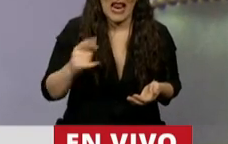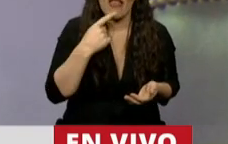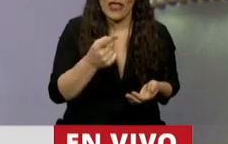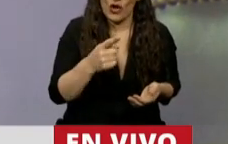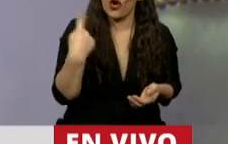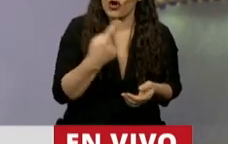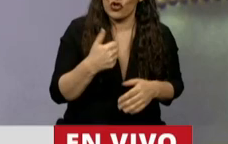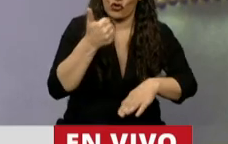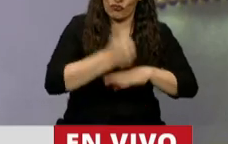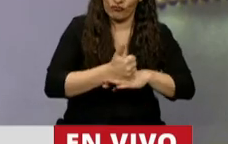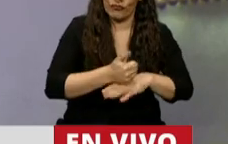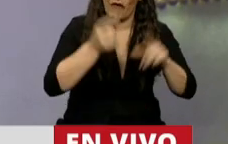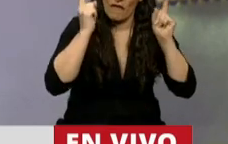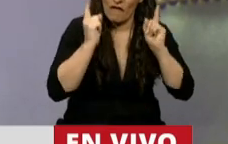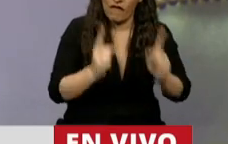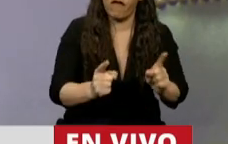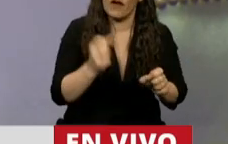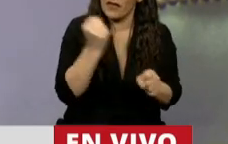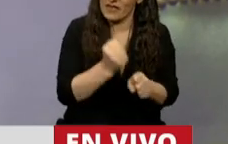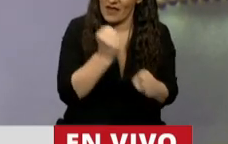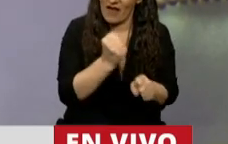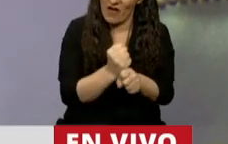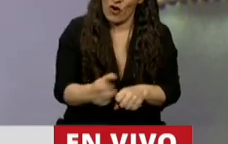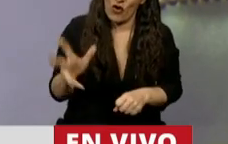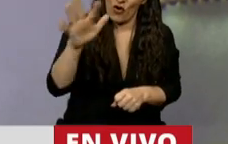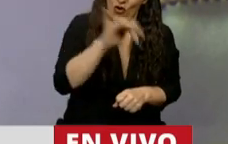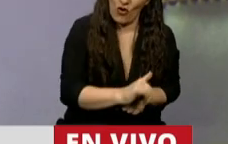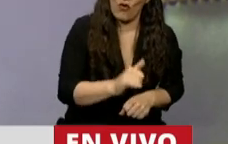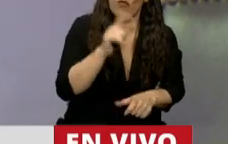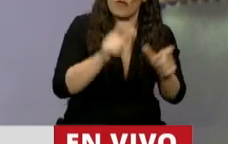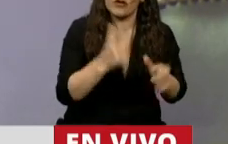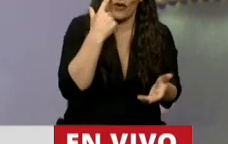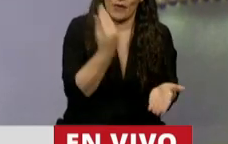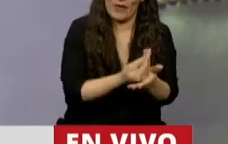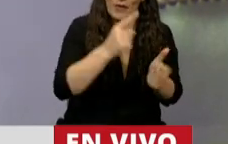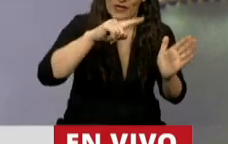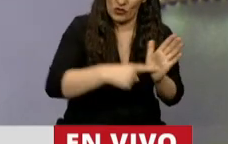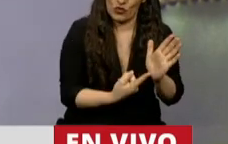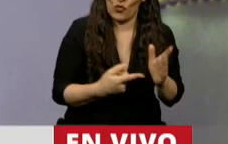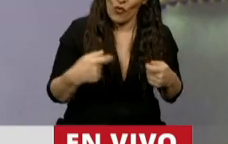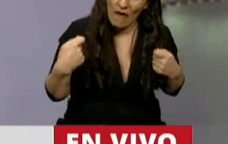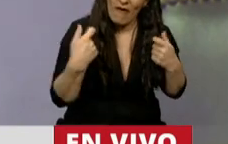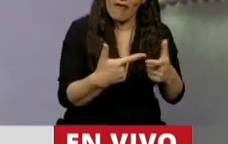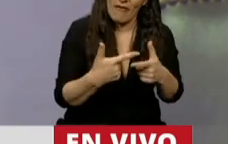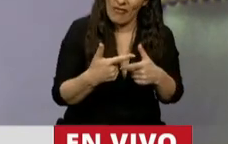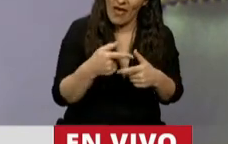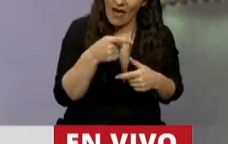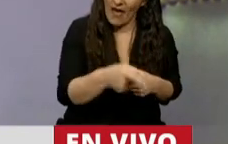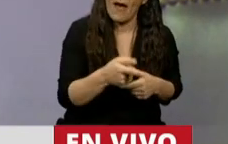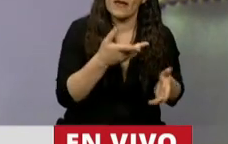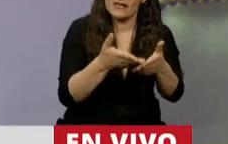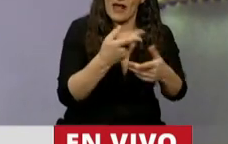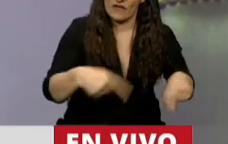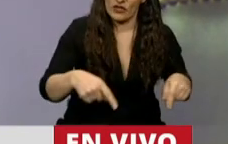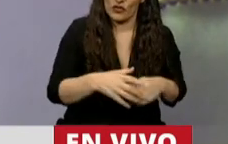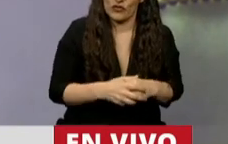seguir nosotros redoblando nuestro compromiso de trabajo diario con los vecinos de la ciudad y garantizando a todas las personas sus